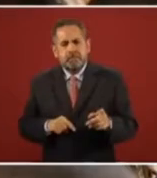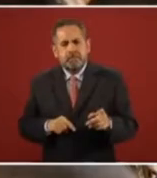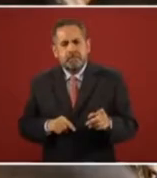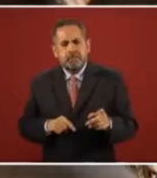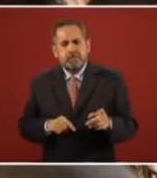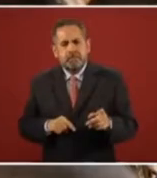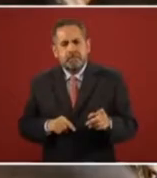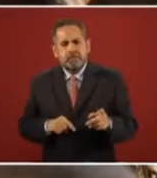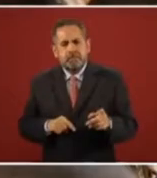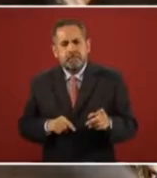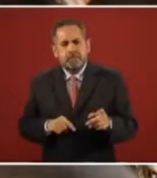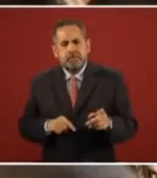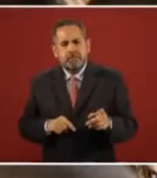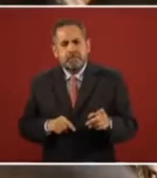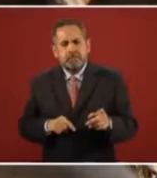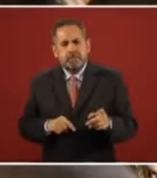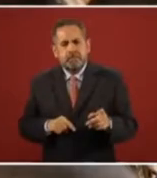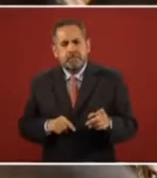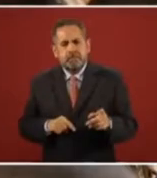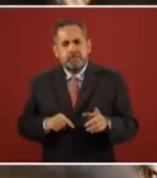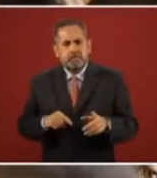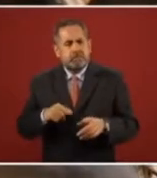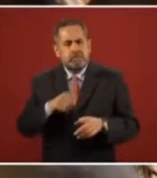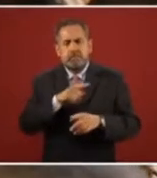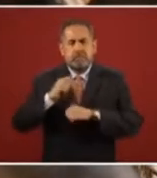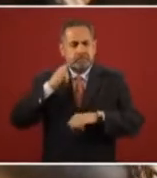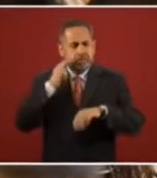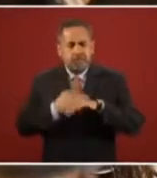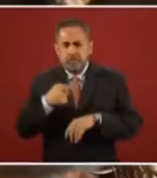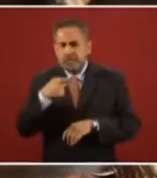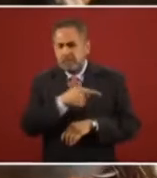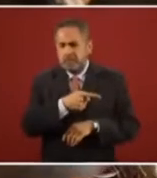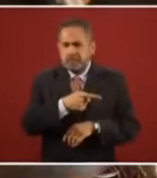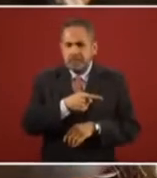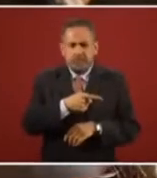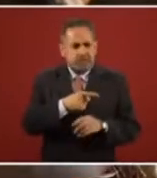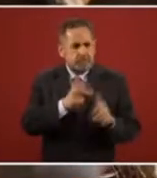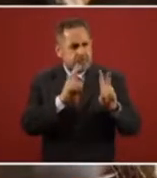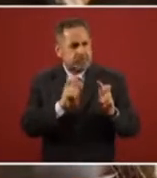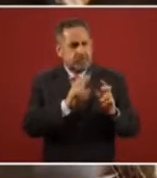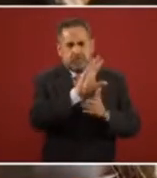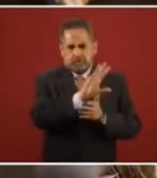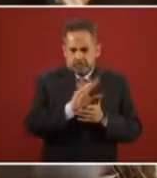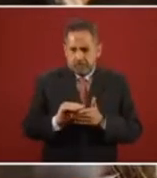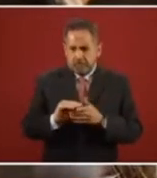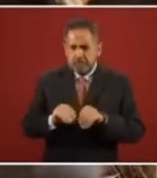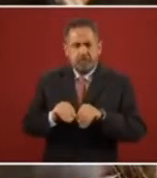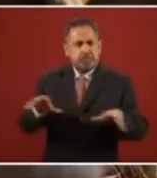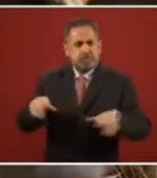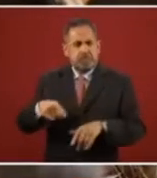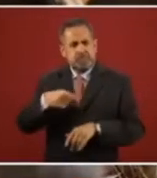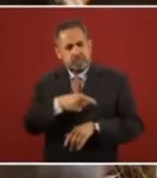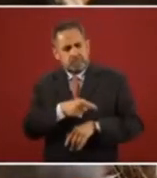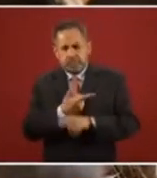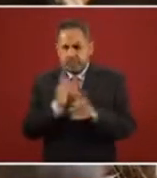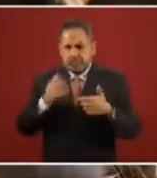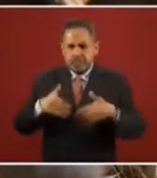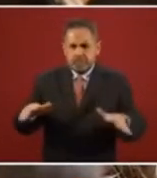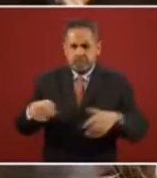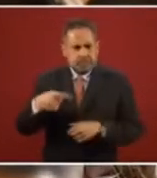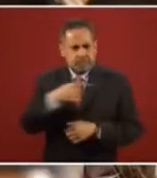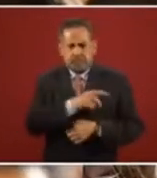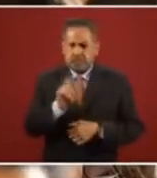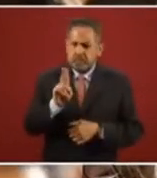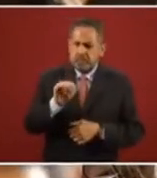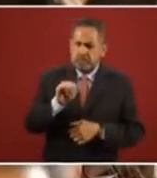antes de que tomara pues los derechos de autor que